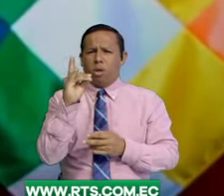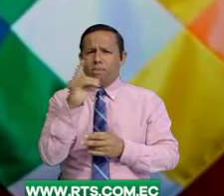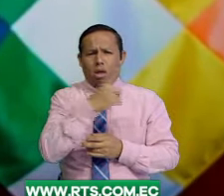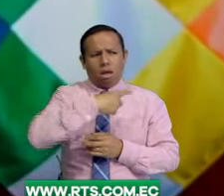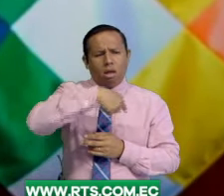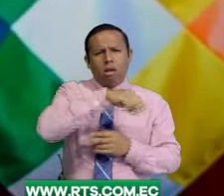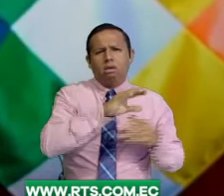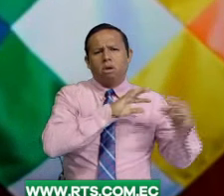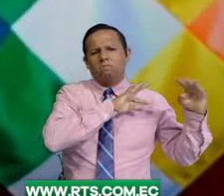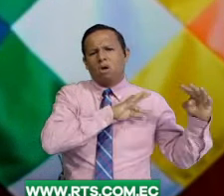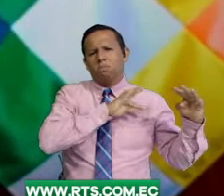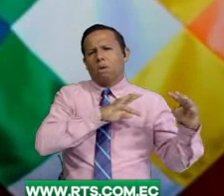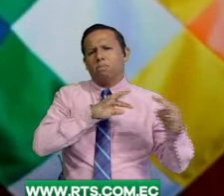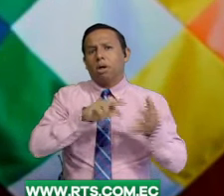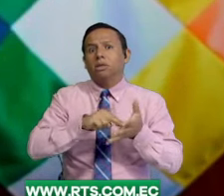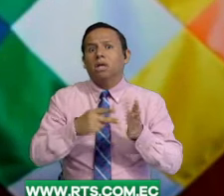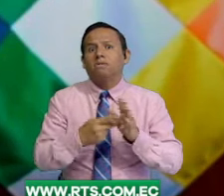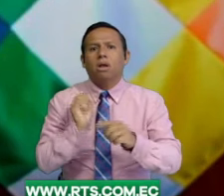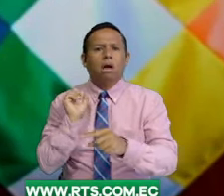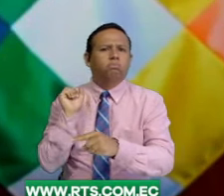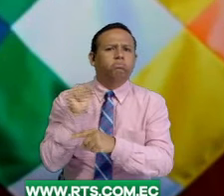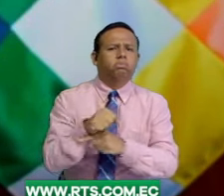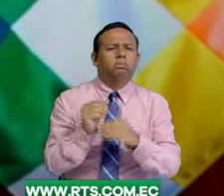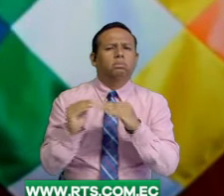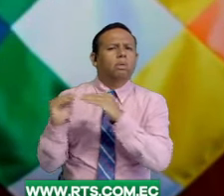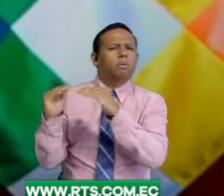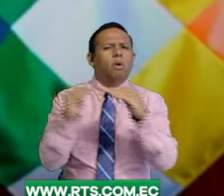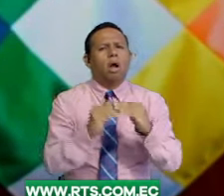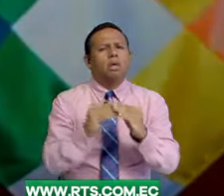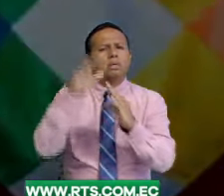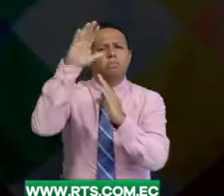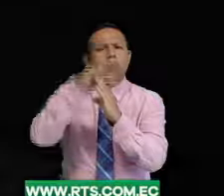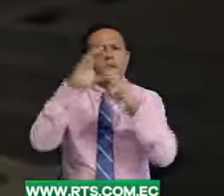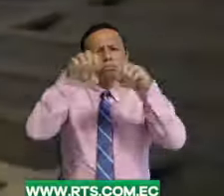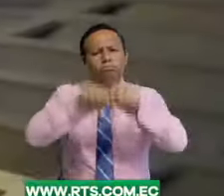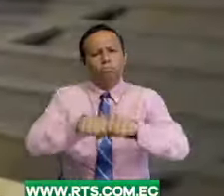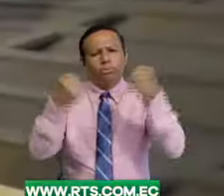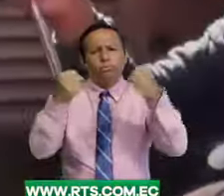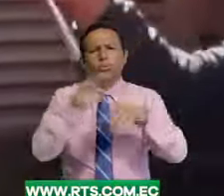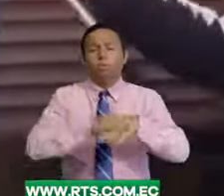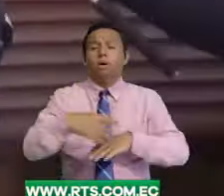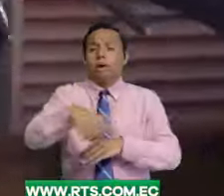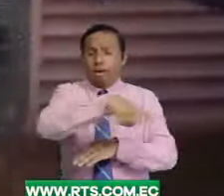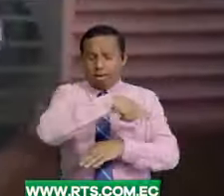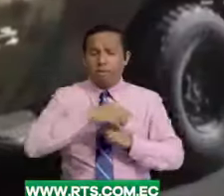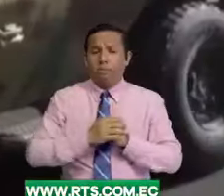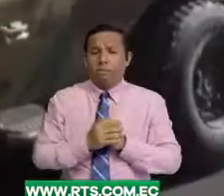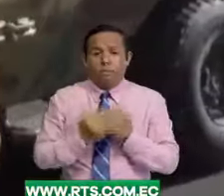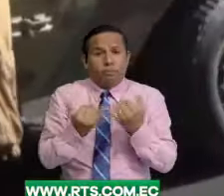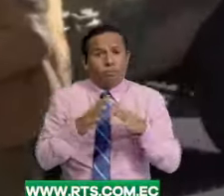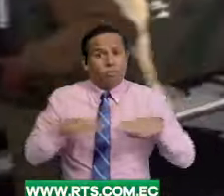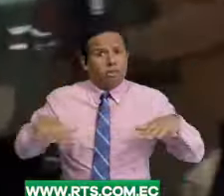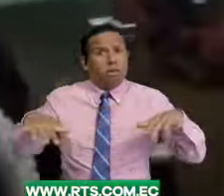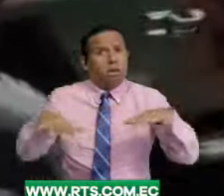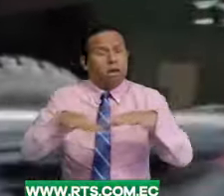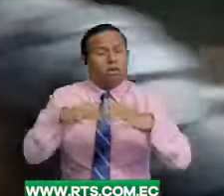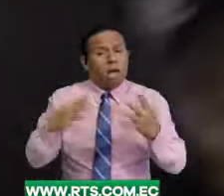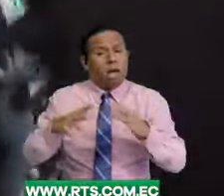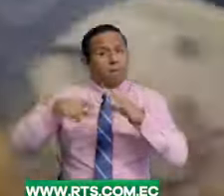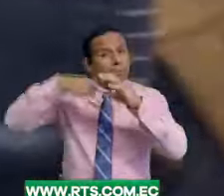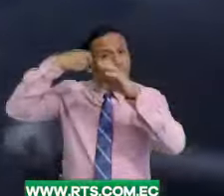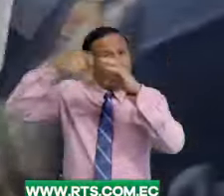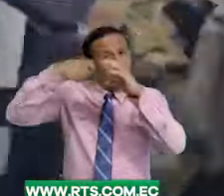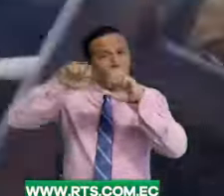contra la democracia, la paz y la seguridad del país. En medio de los críticos momentos, a través de videos divulgados en redes sociales,